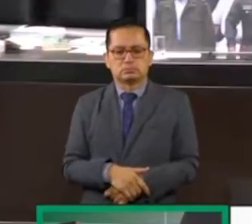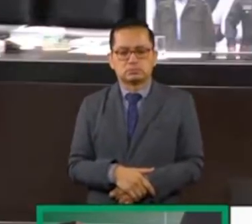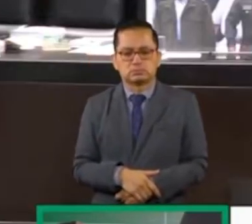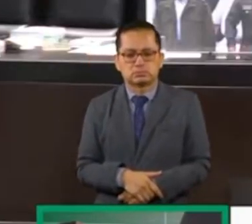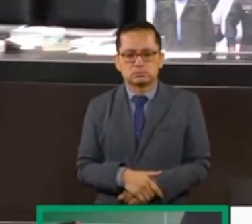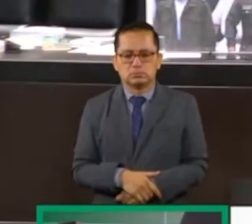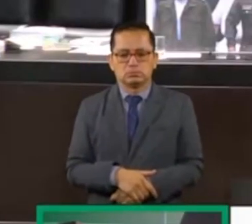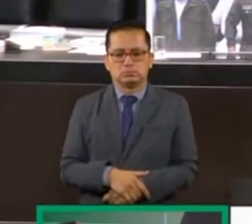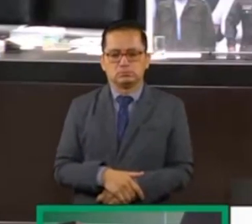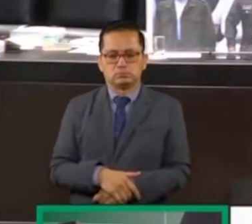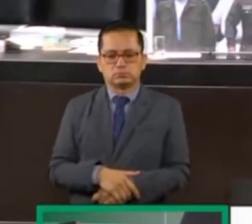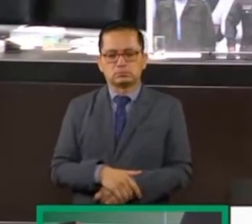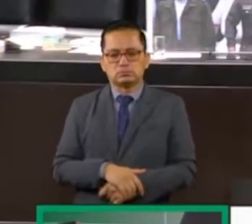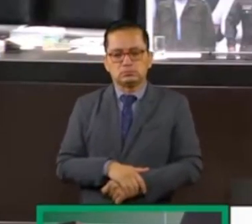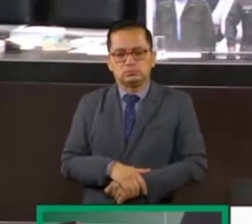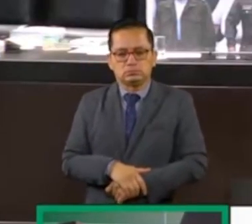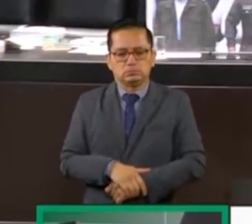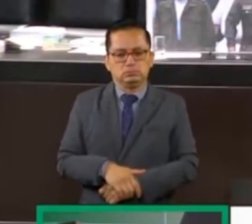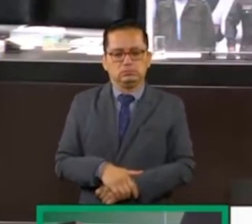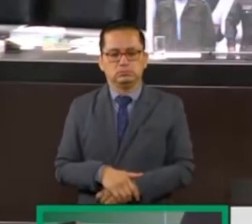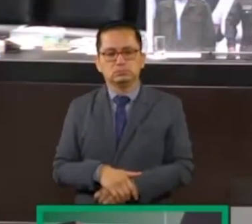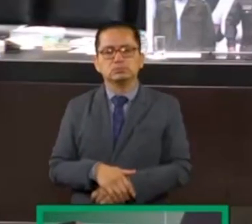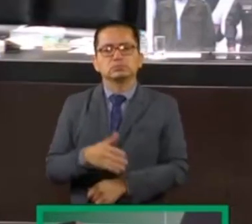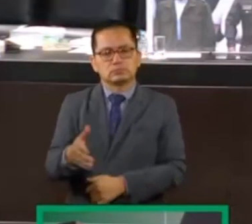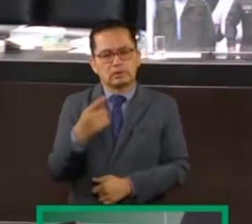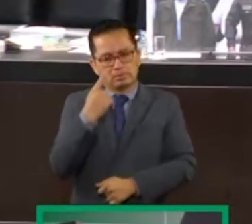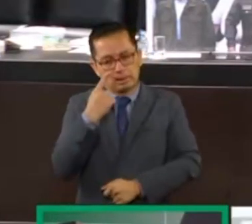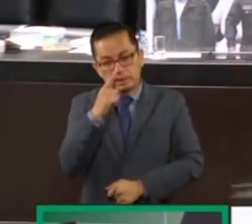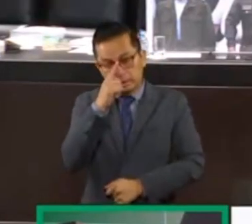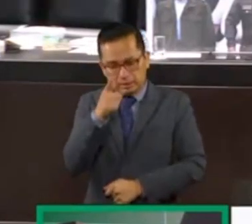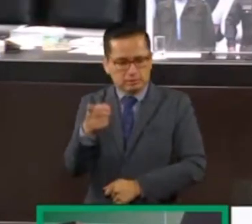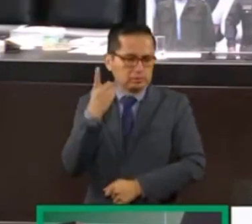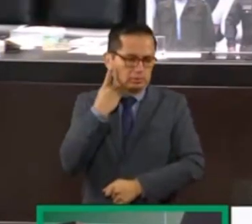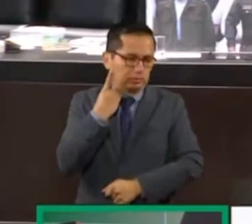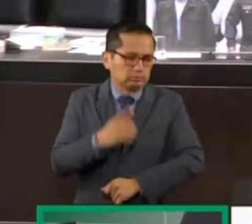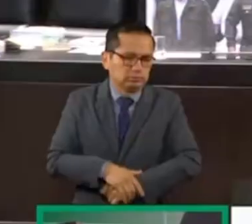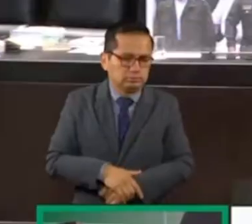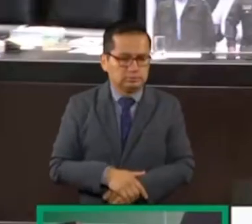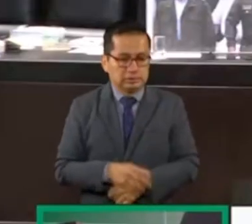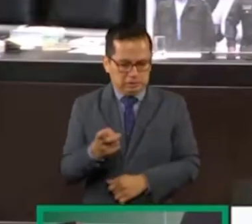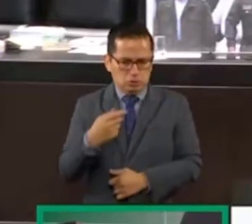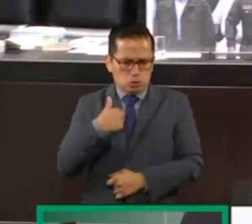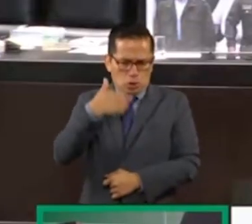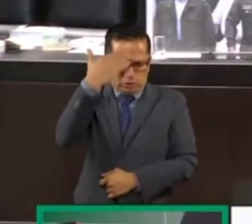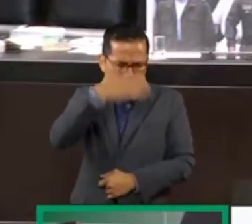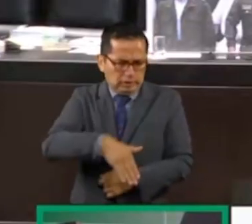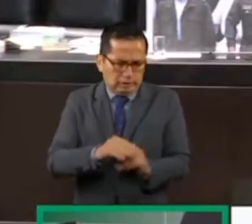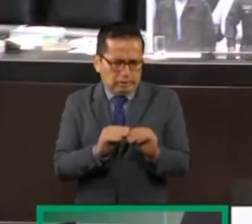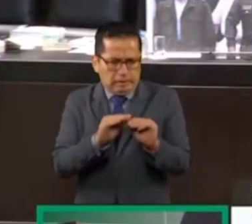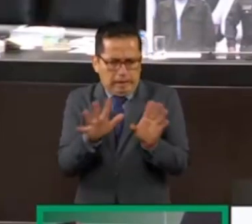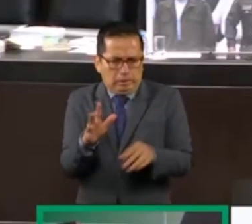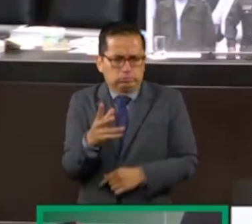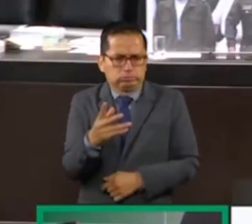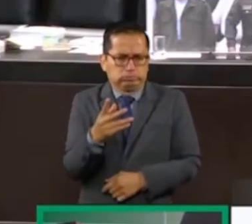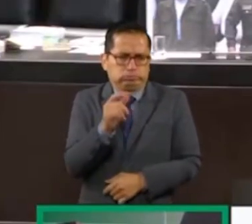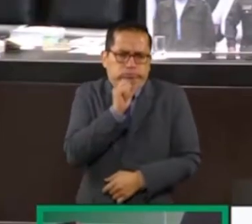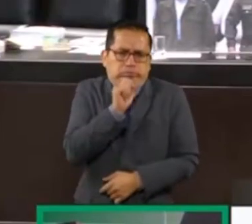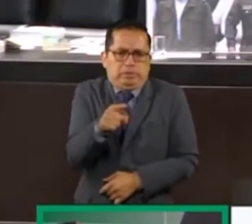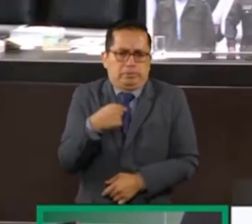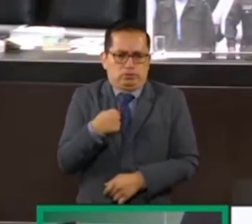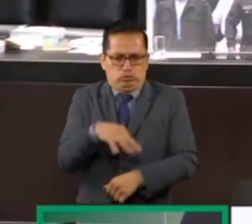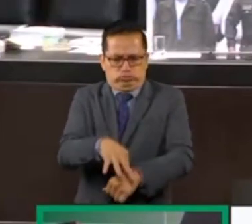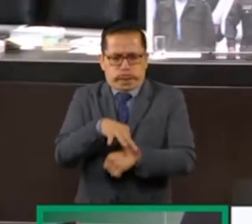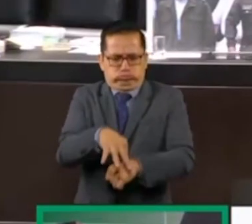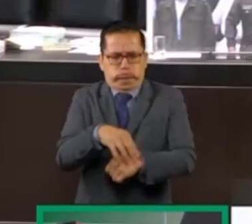Mire, diputado, no solamente estoy consciente, Lo vivimos en carne propia, yo soy